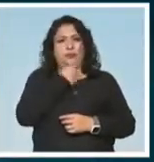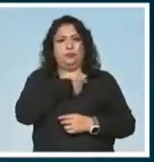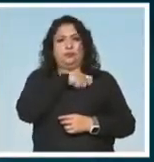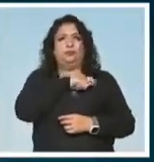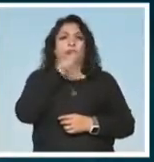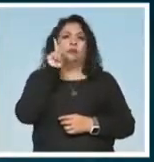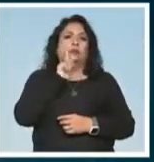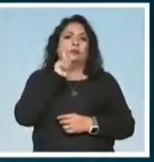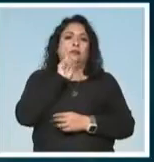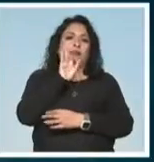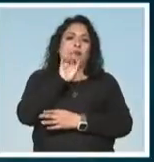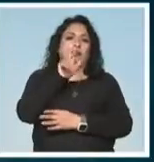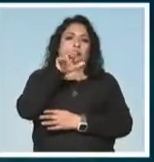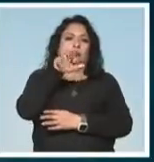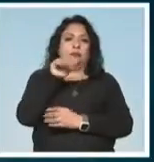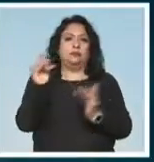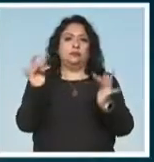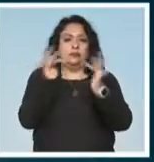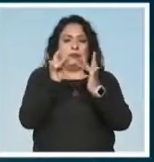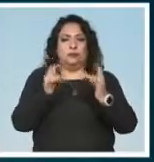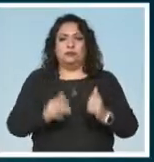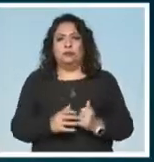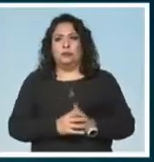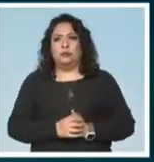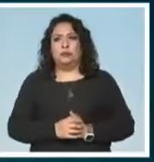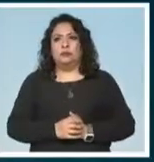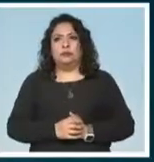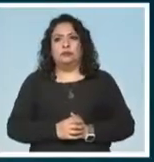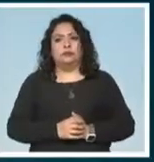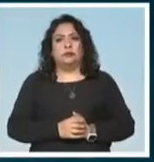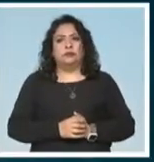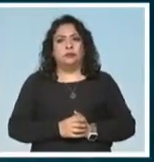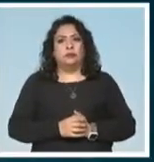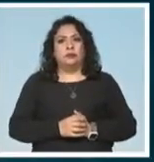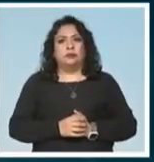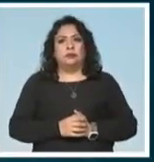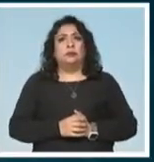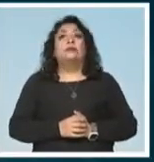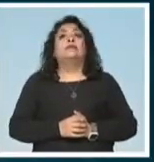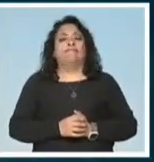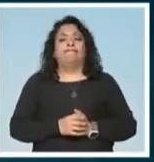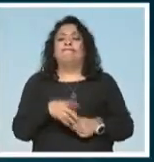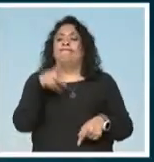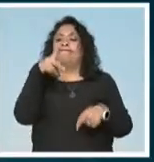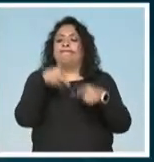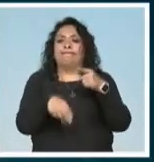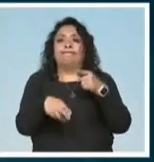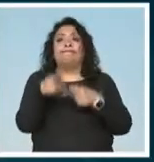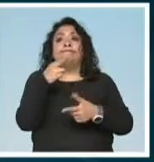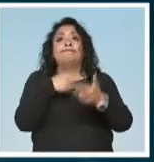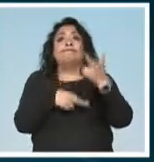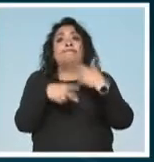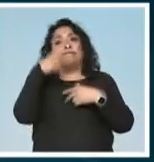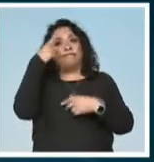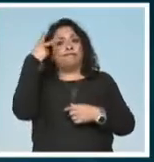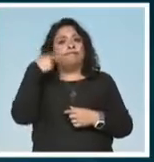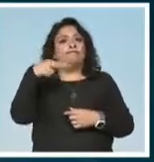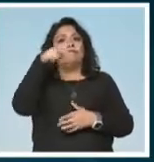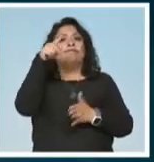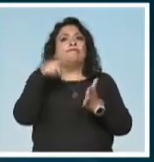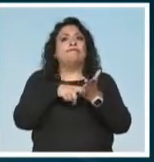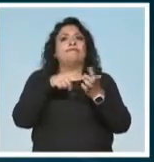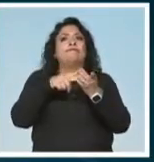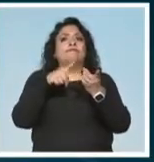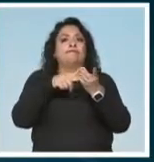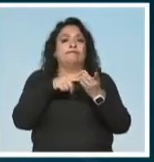Francina Islas, corresponsal. Tenemos una pausa, regresamos para viajar a la